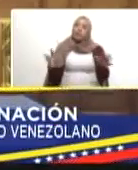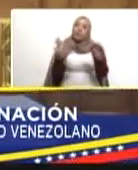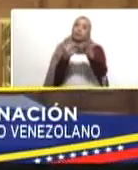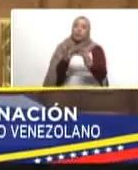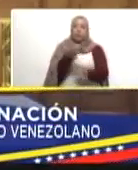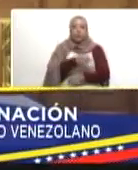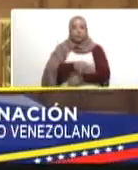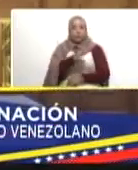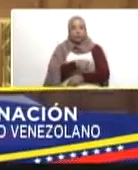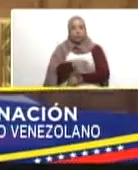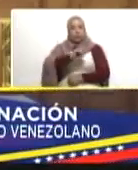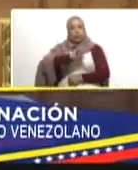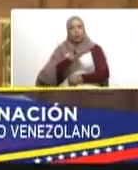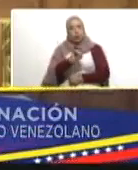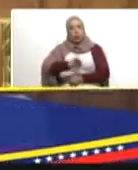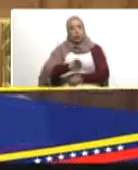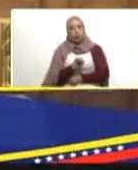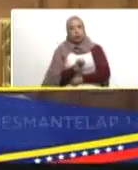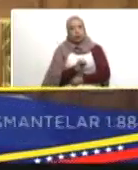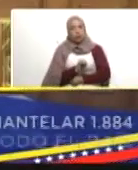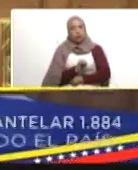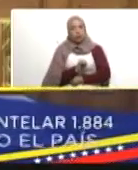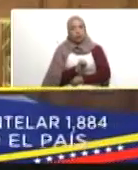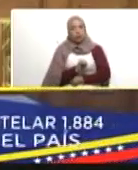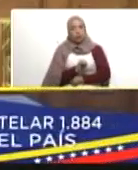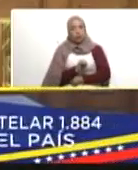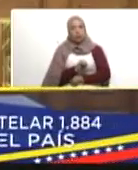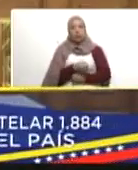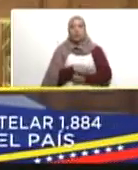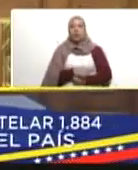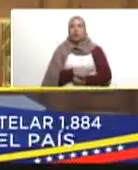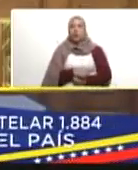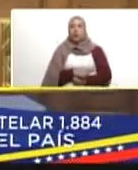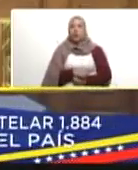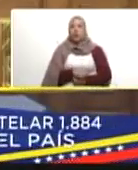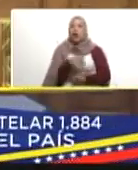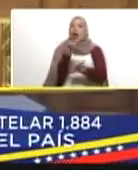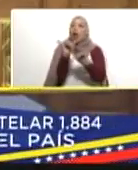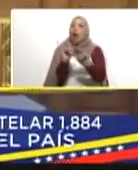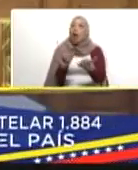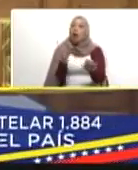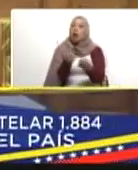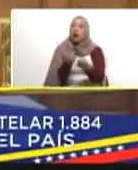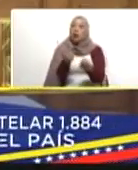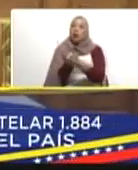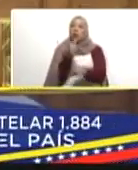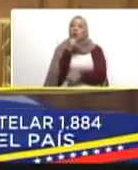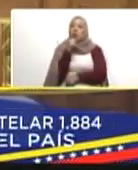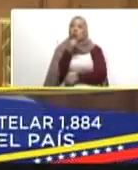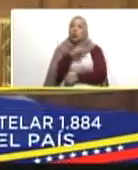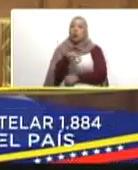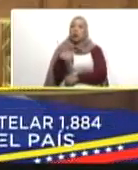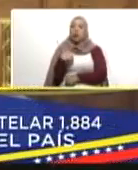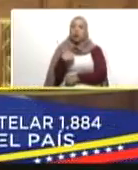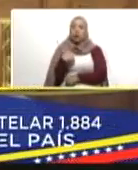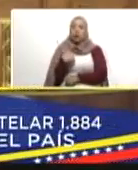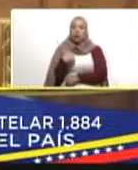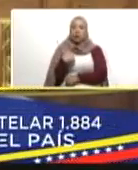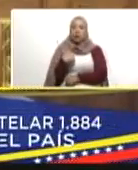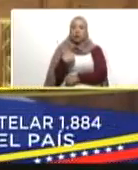Cívico militar policial Y ese precisamente es una de nuestras premisas